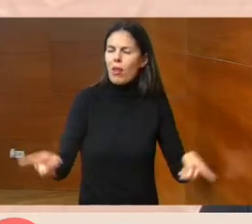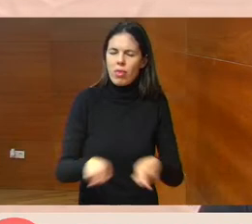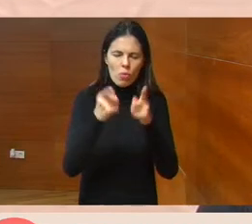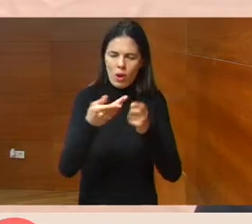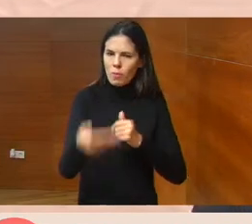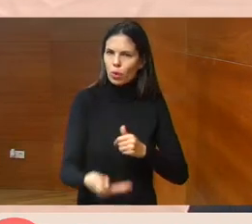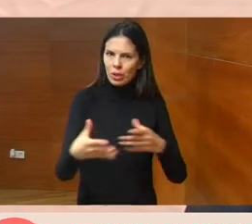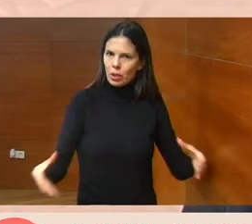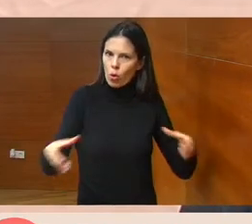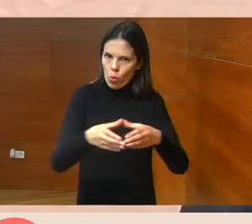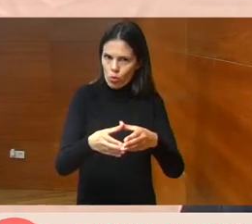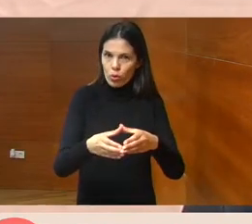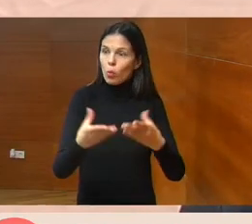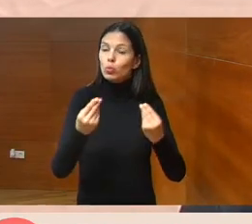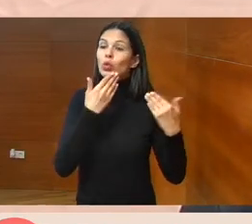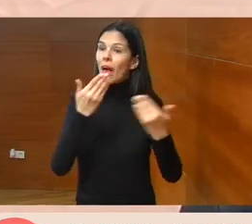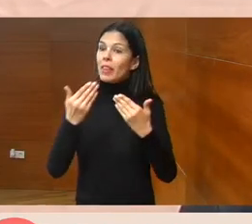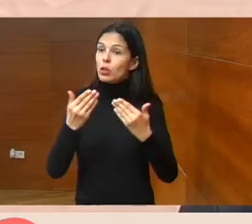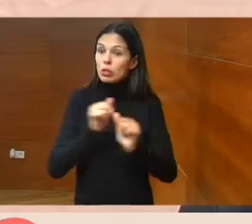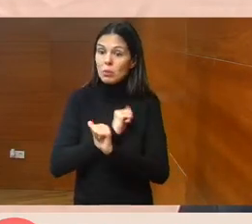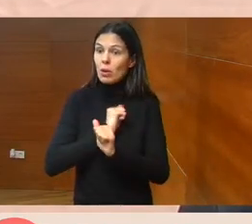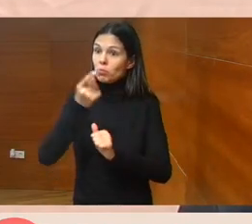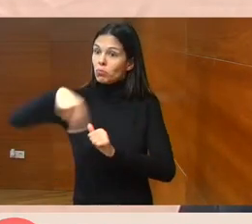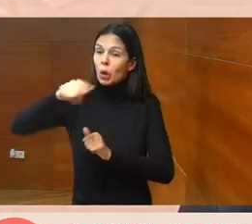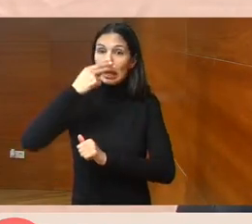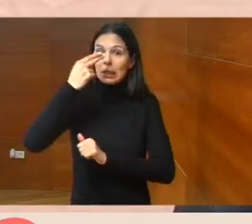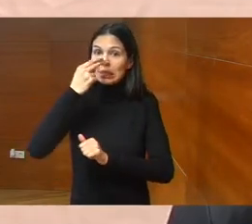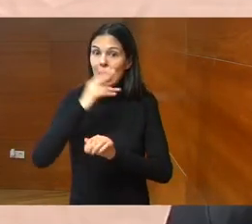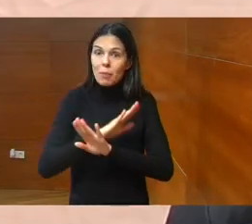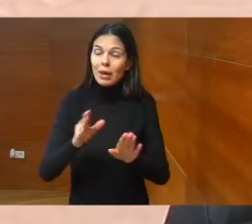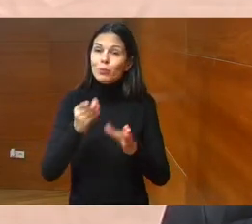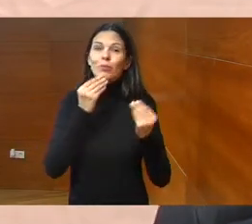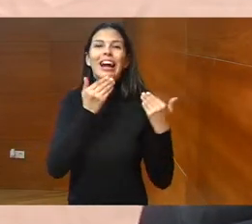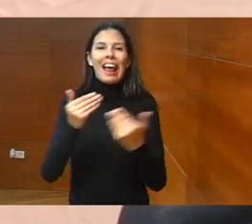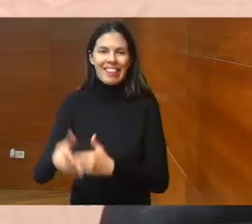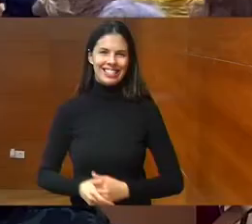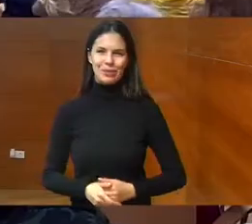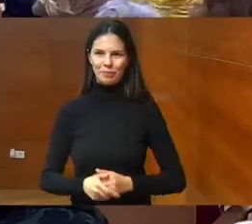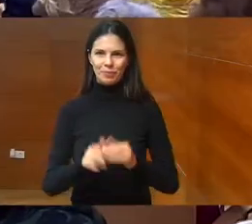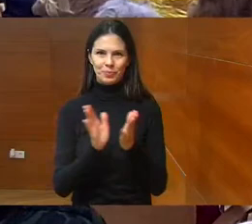muy agradecido espero que sea de vuesos interese poco más graciñas